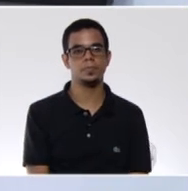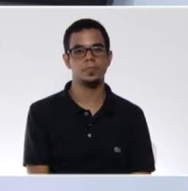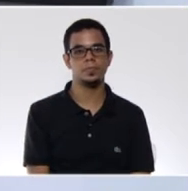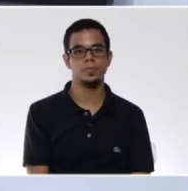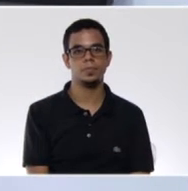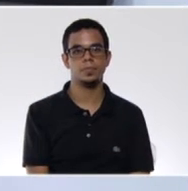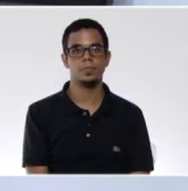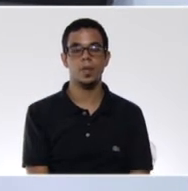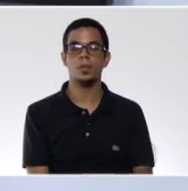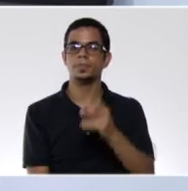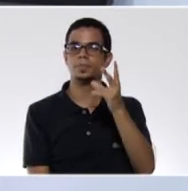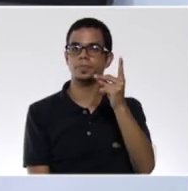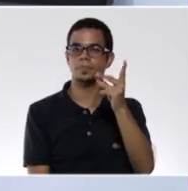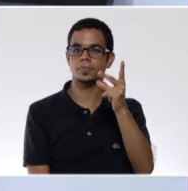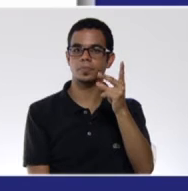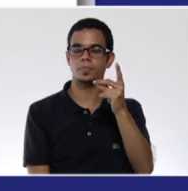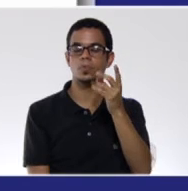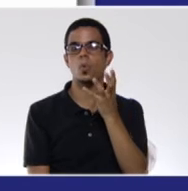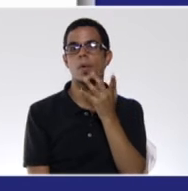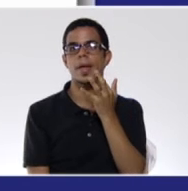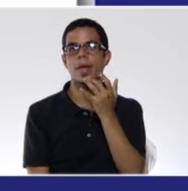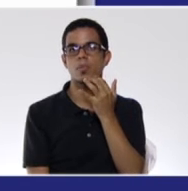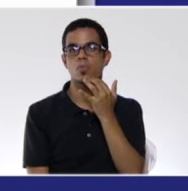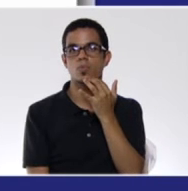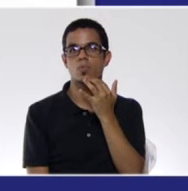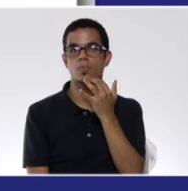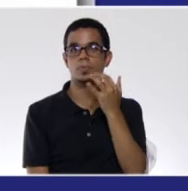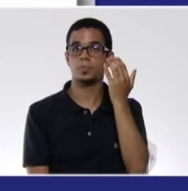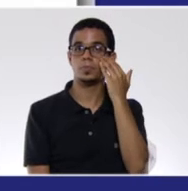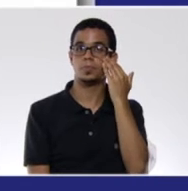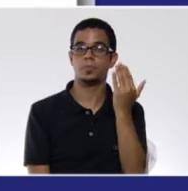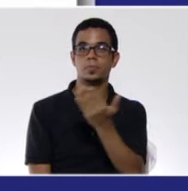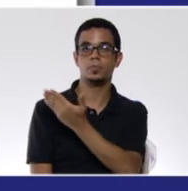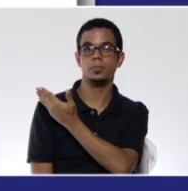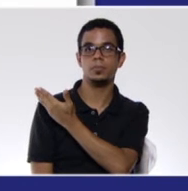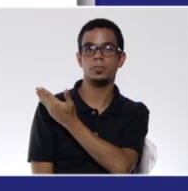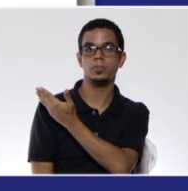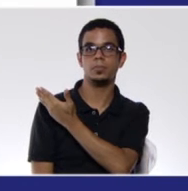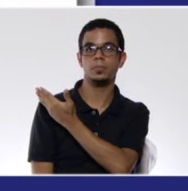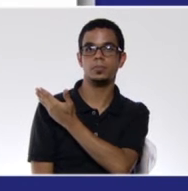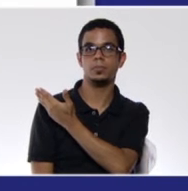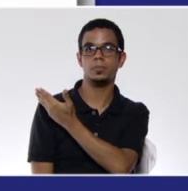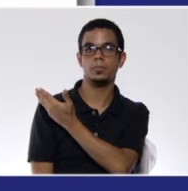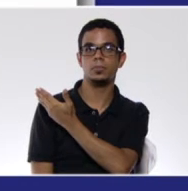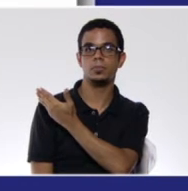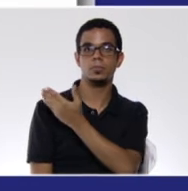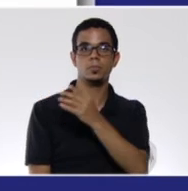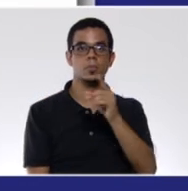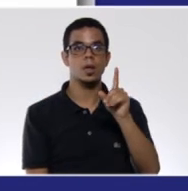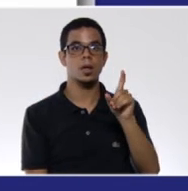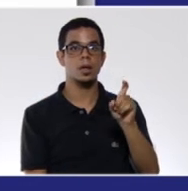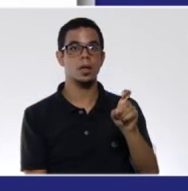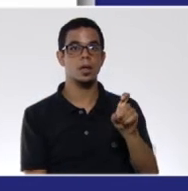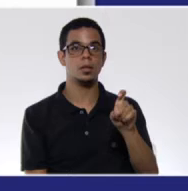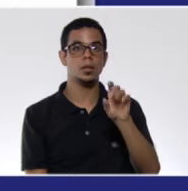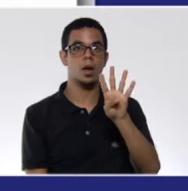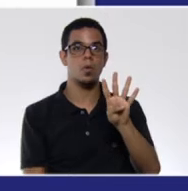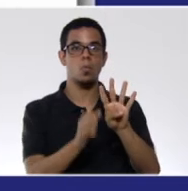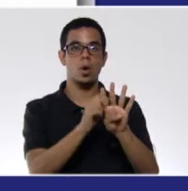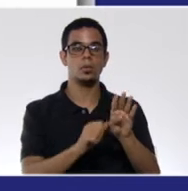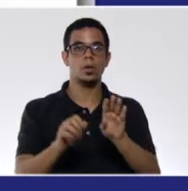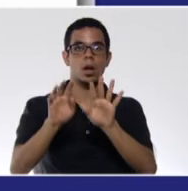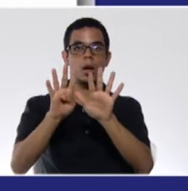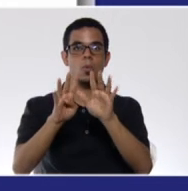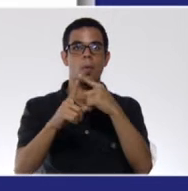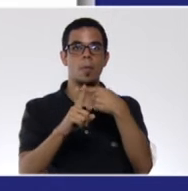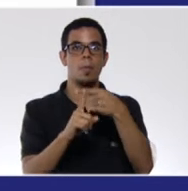Ejemplo 2. X elevado a la 4 a su vez elevado a la 9 más 3 elevado a